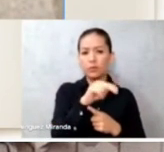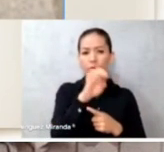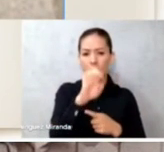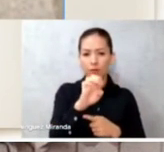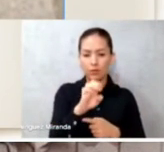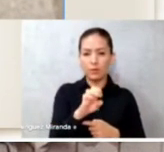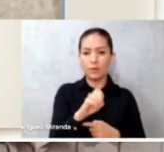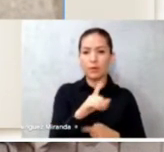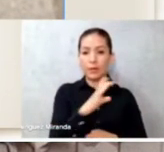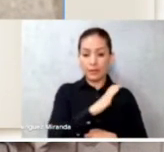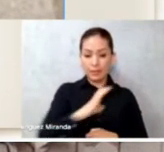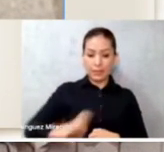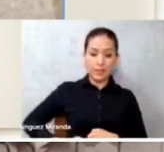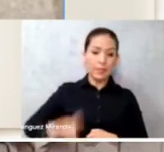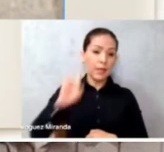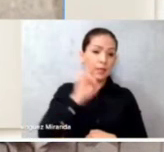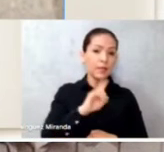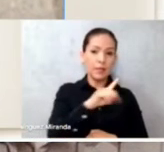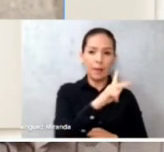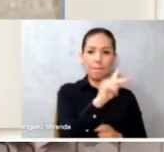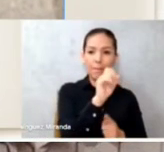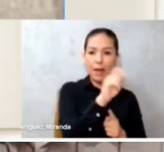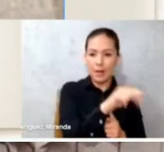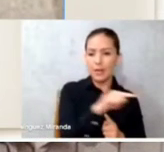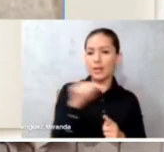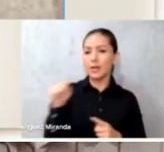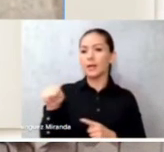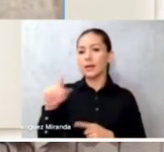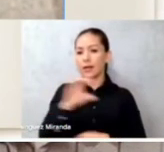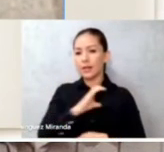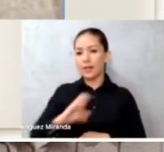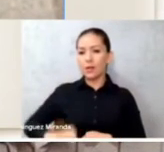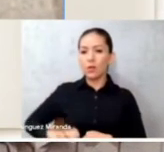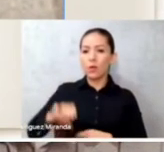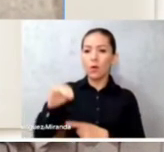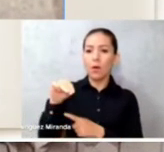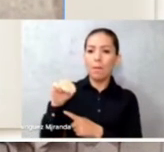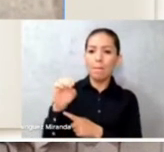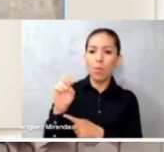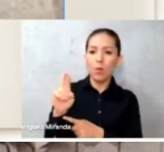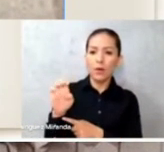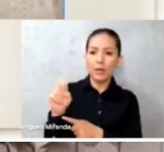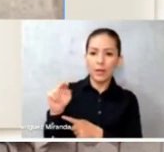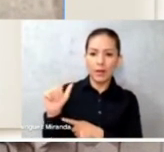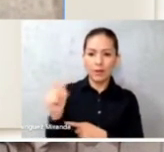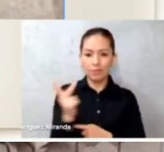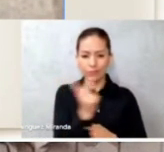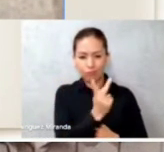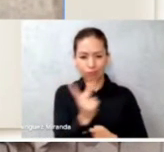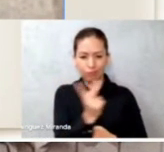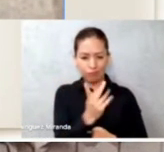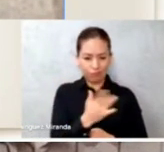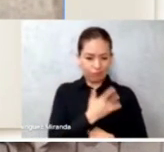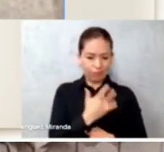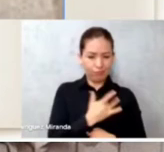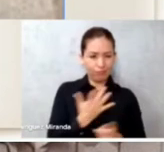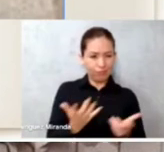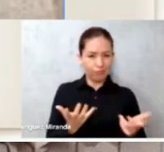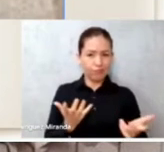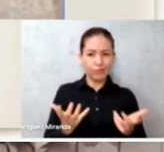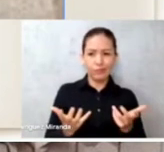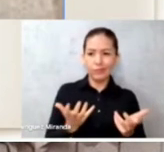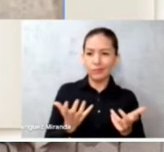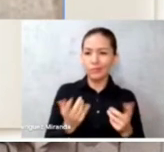la candidata del Partido Acción Nacional y el candidato de Morena, donde ambos se sentían agraviados en situaciones